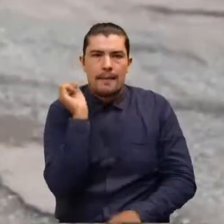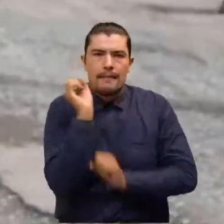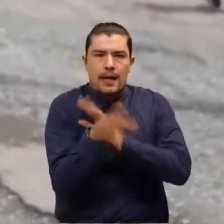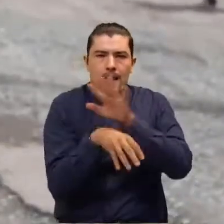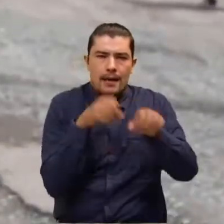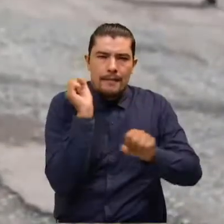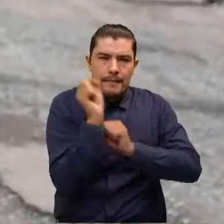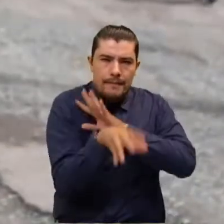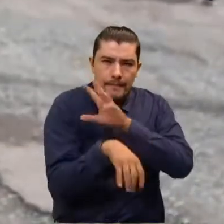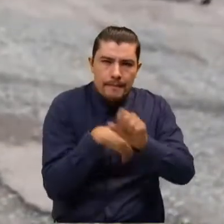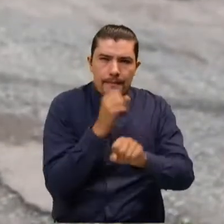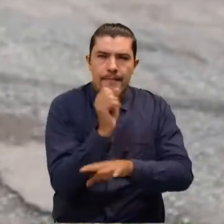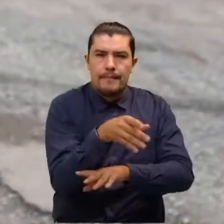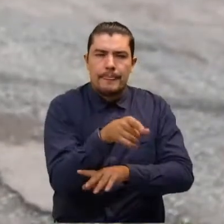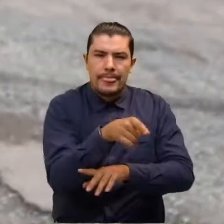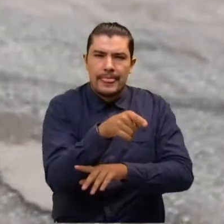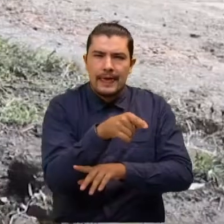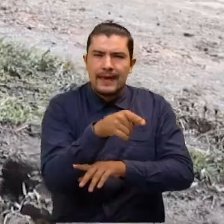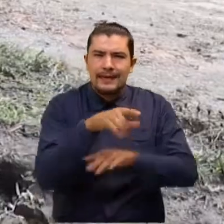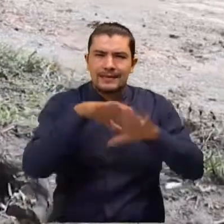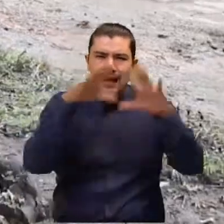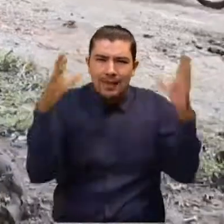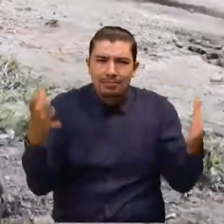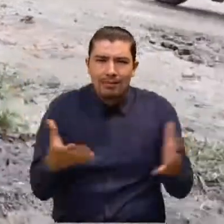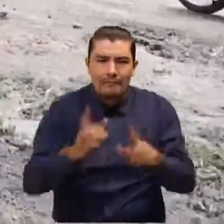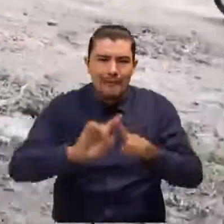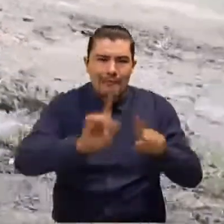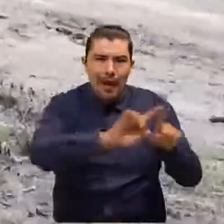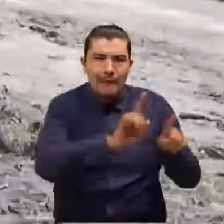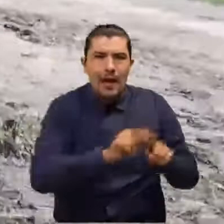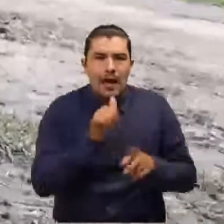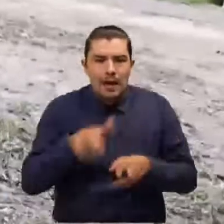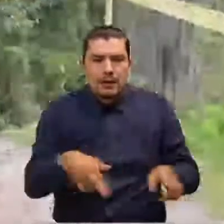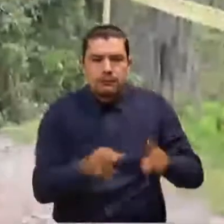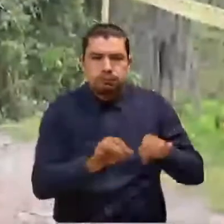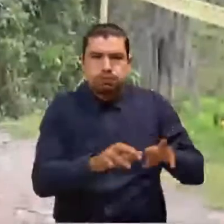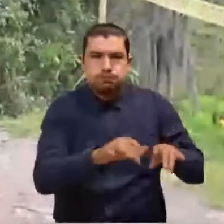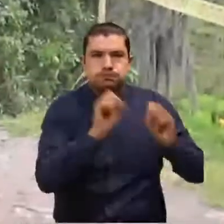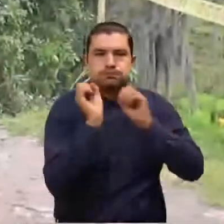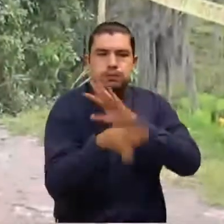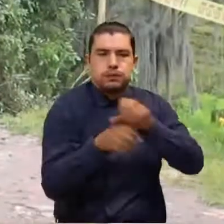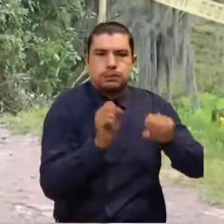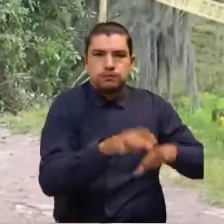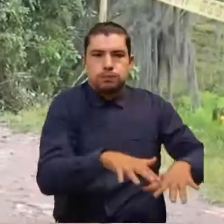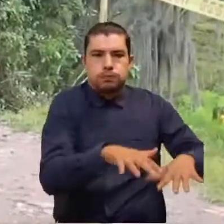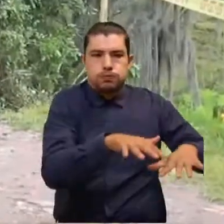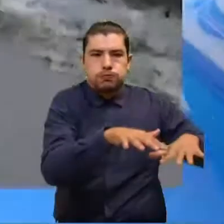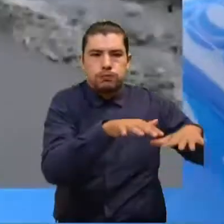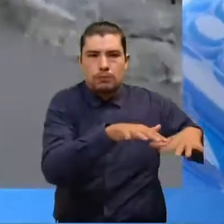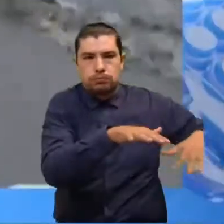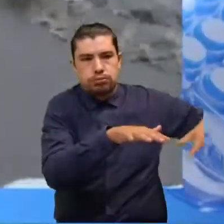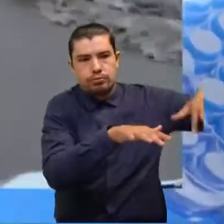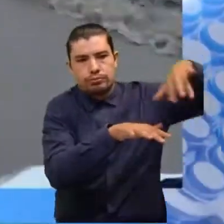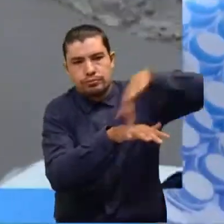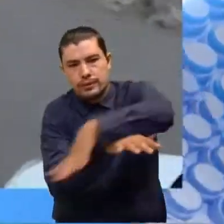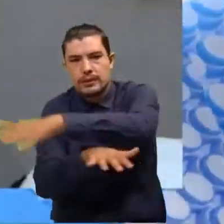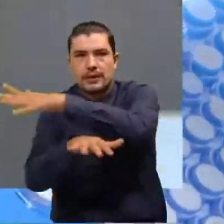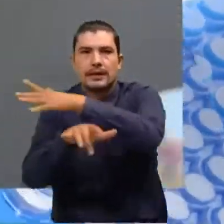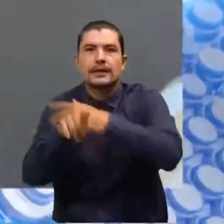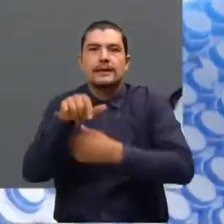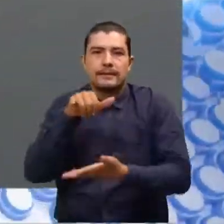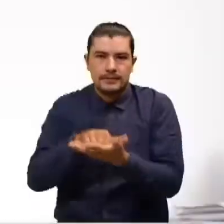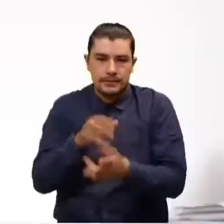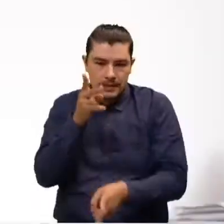están botando llantas las autoridades locales se revisan la situación para buscar ayuda que mitiguen los daños y los